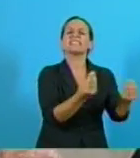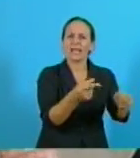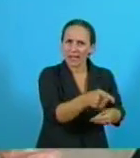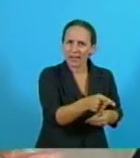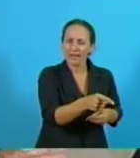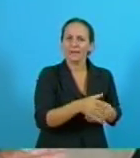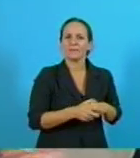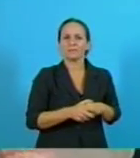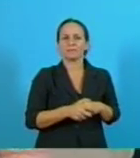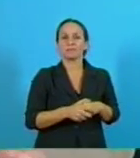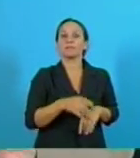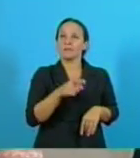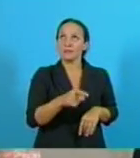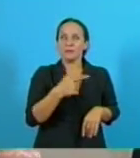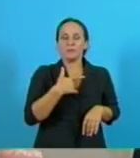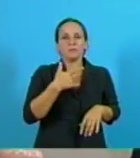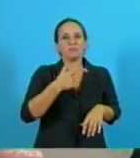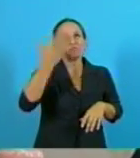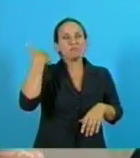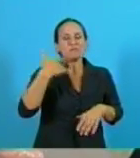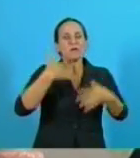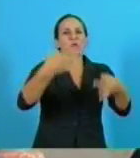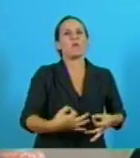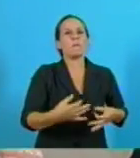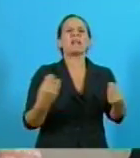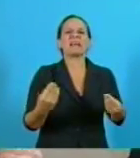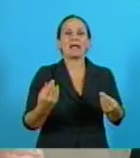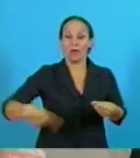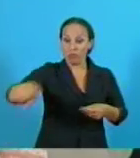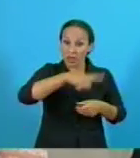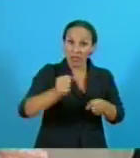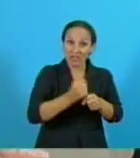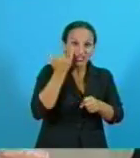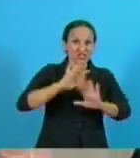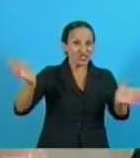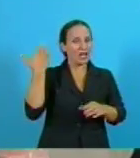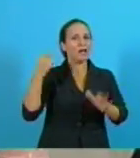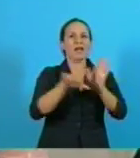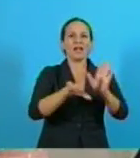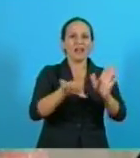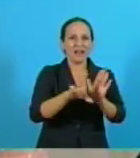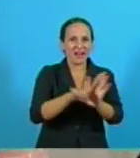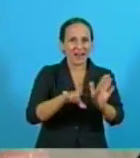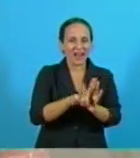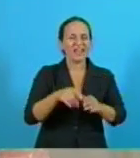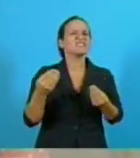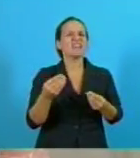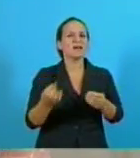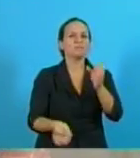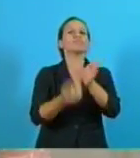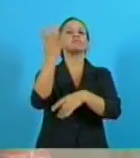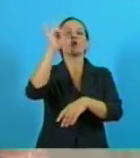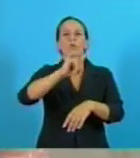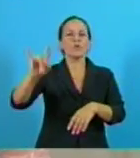Hemos cumplido un hito. Ustedes han sancionado la creación de la ley que creó la Universidad de la